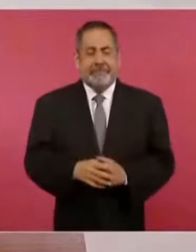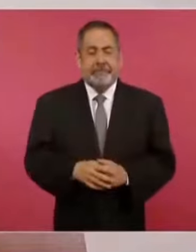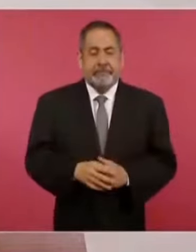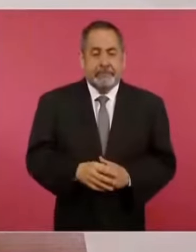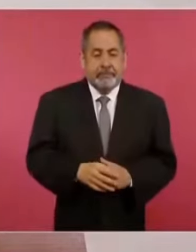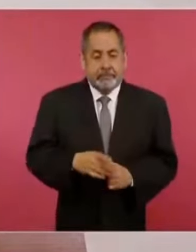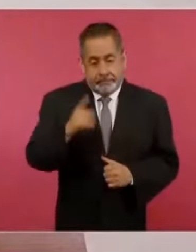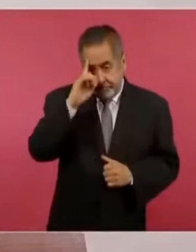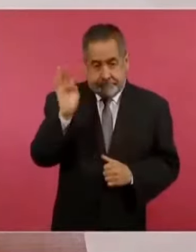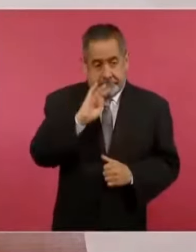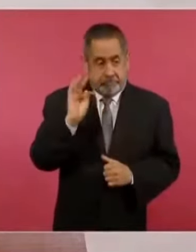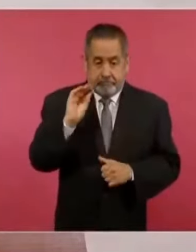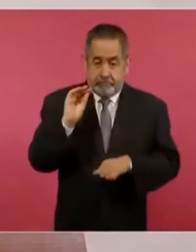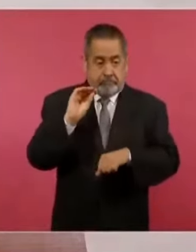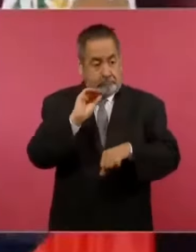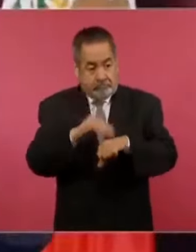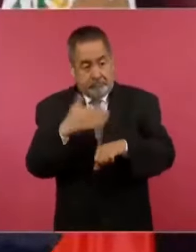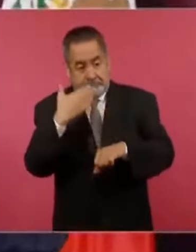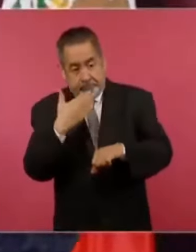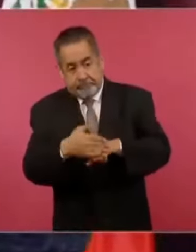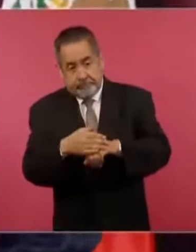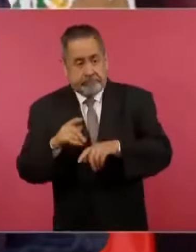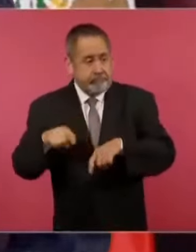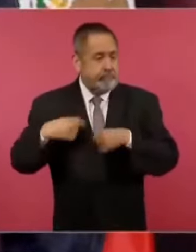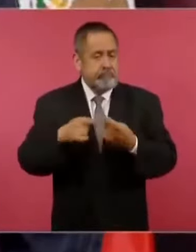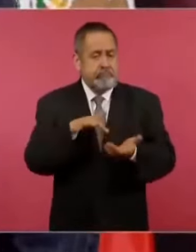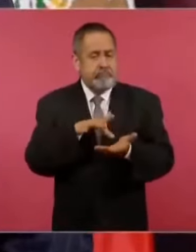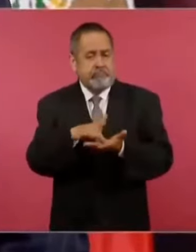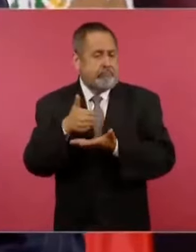que se porta bien le demos ayuda.